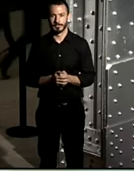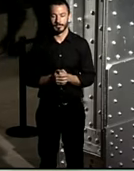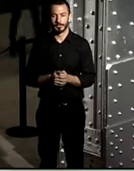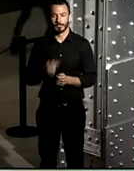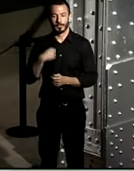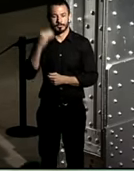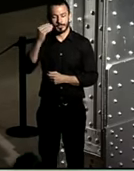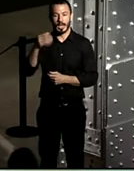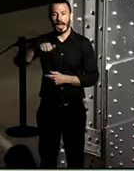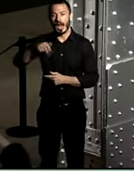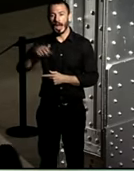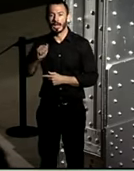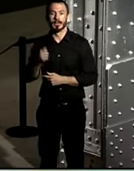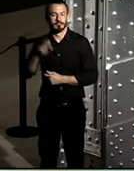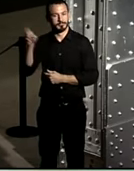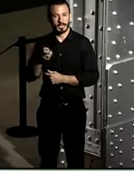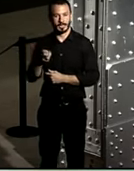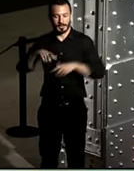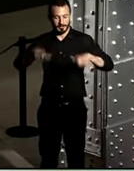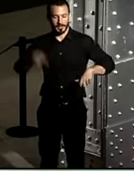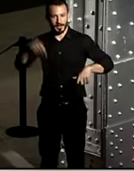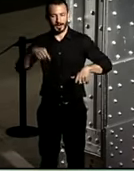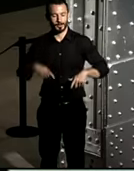Velilla al escenario. Y muchísima suerte, Juana.